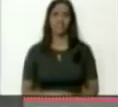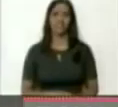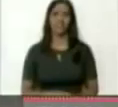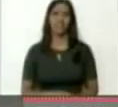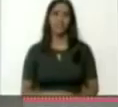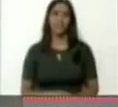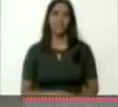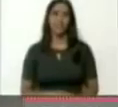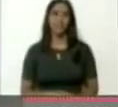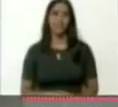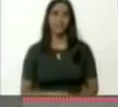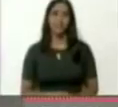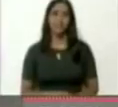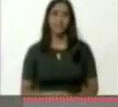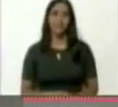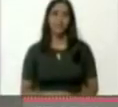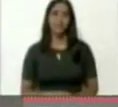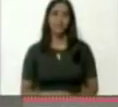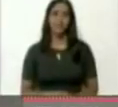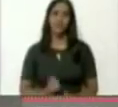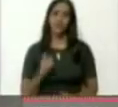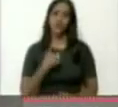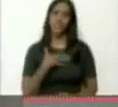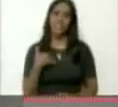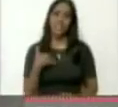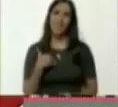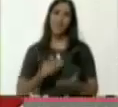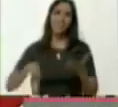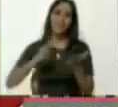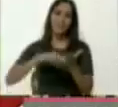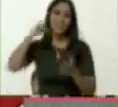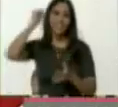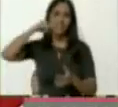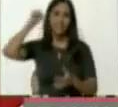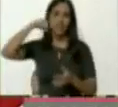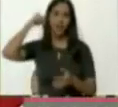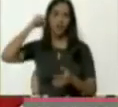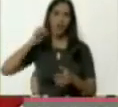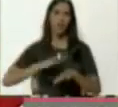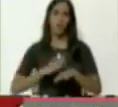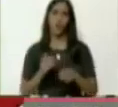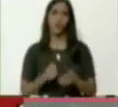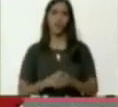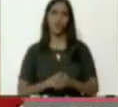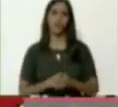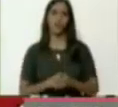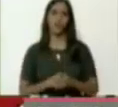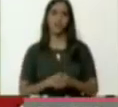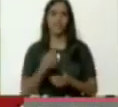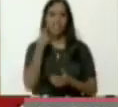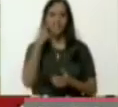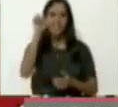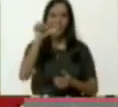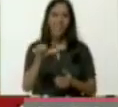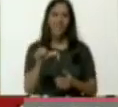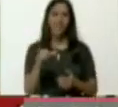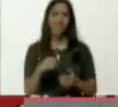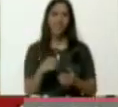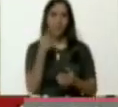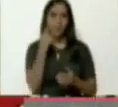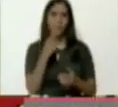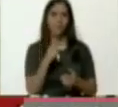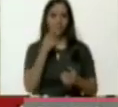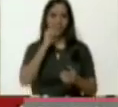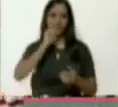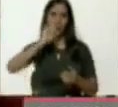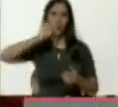Yo quiero repetir ese video porque ¿Por qué? ¿Qué viste ahí? ¿Qué primero hizo? Vi que se sacó un